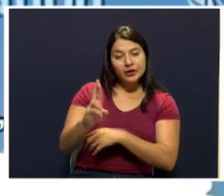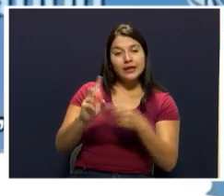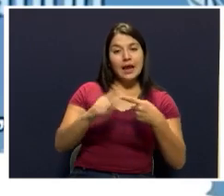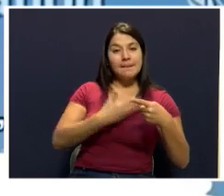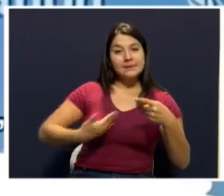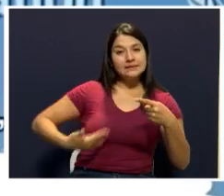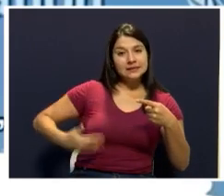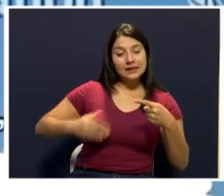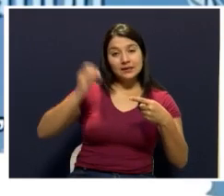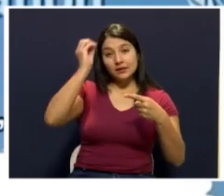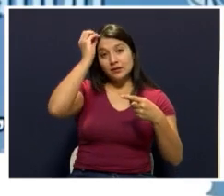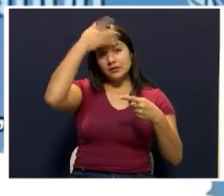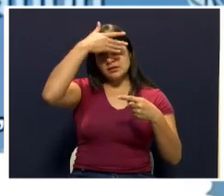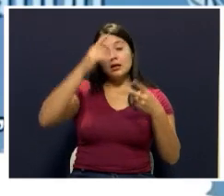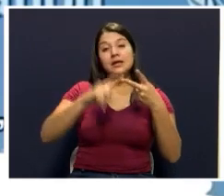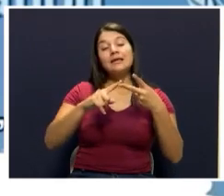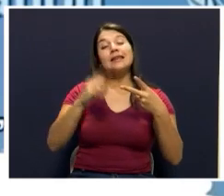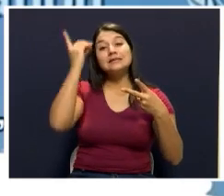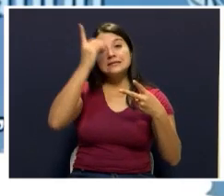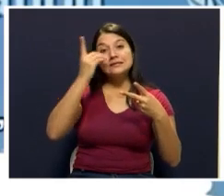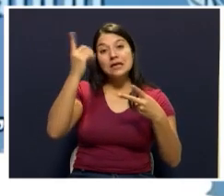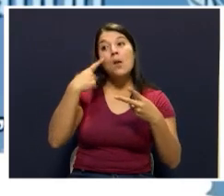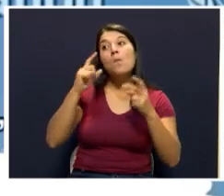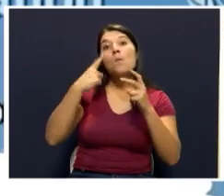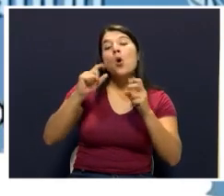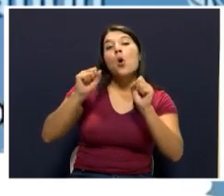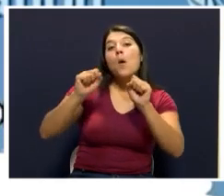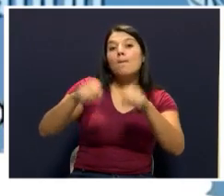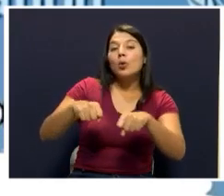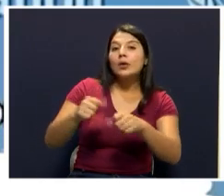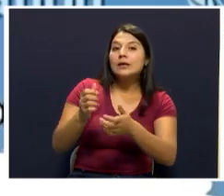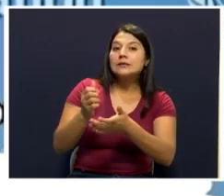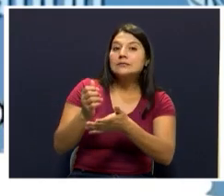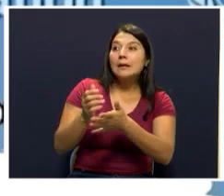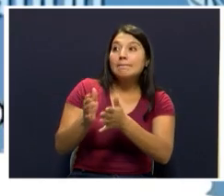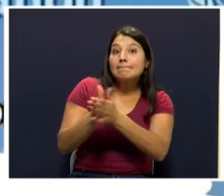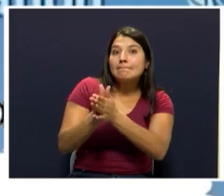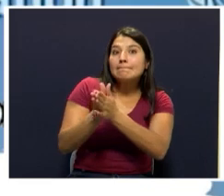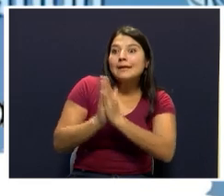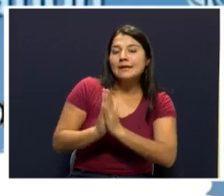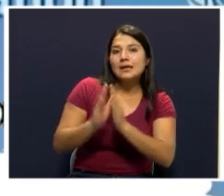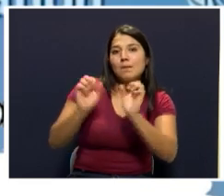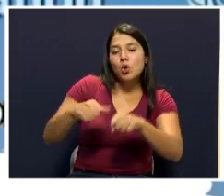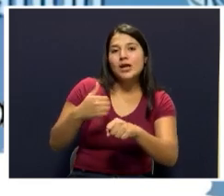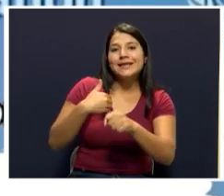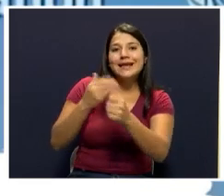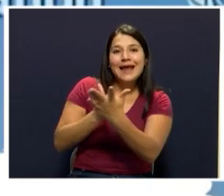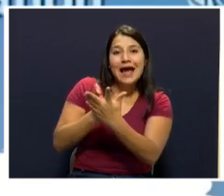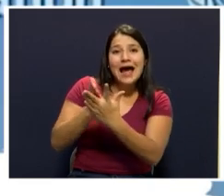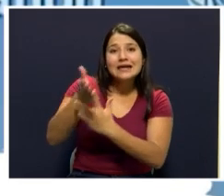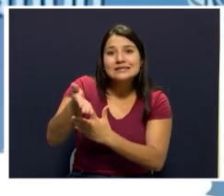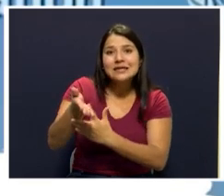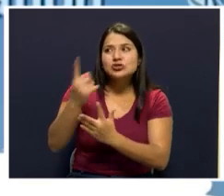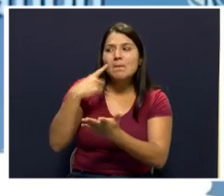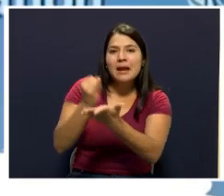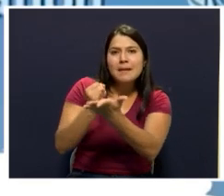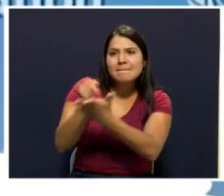to tests, medicines, and vaccines with free access or licensing on reasonable and